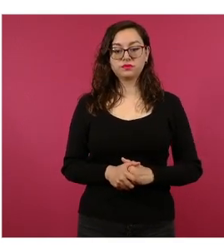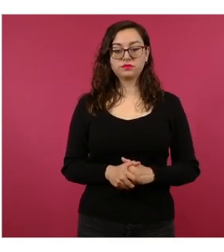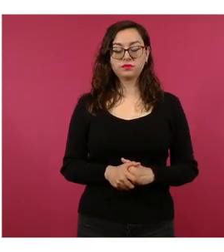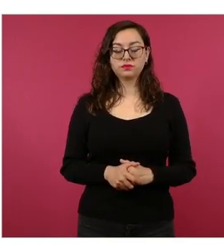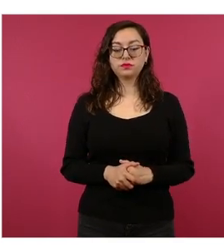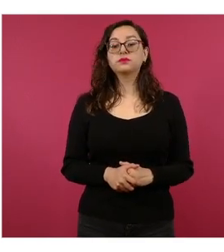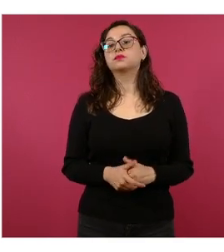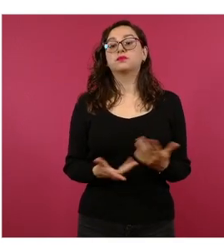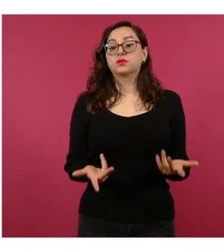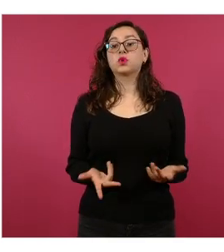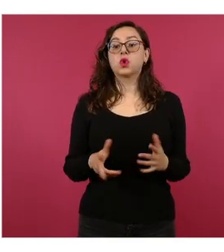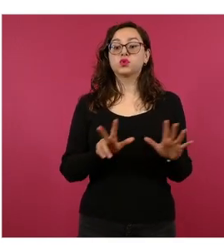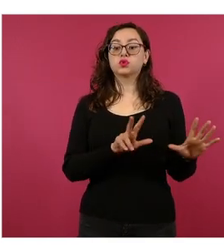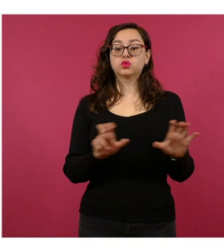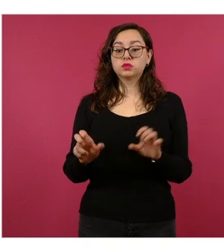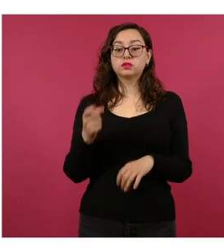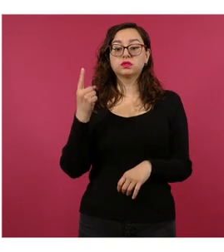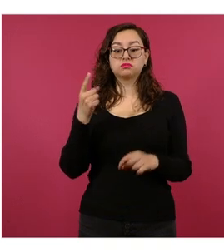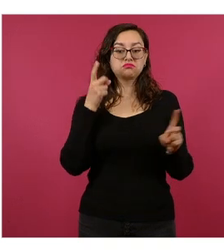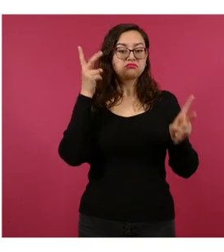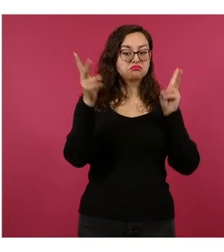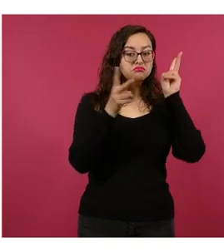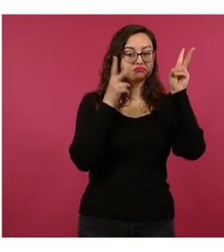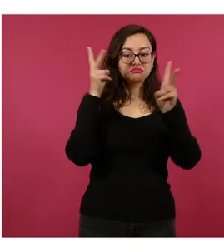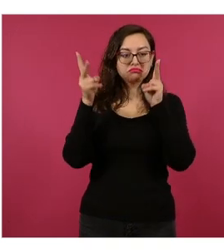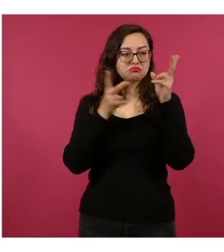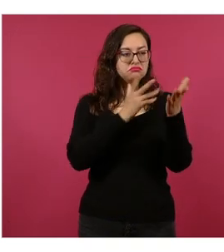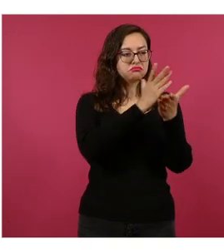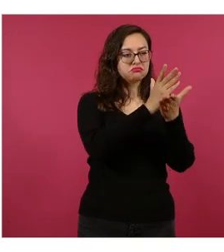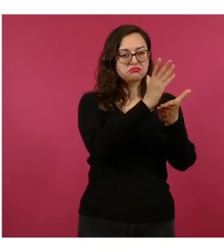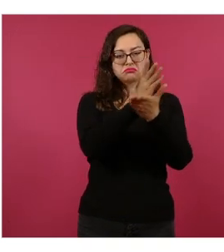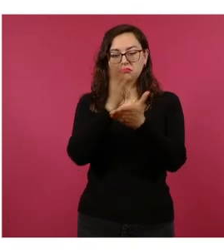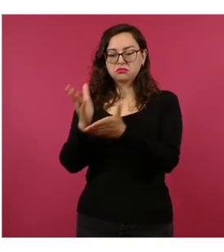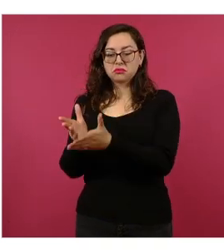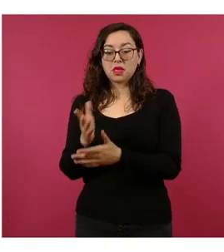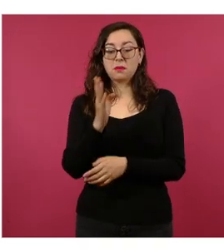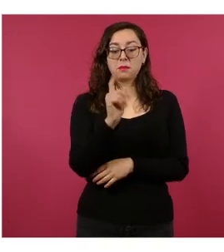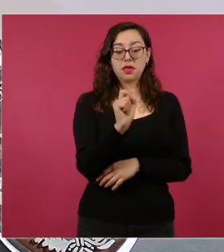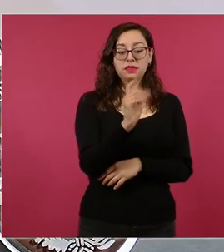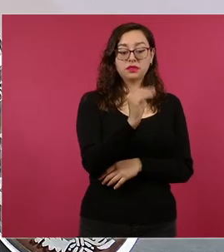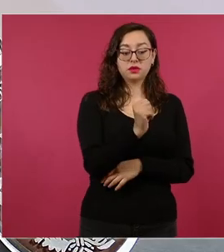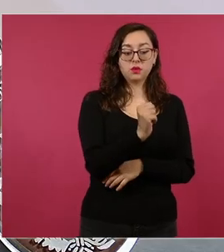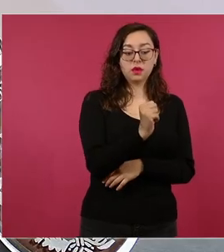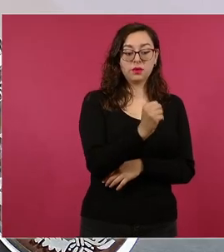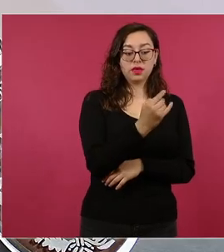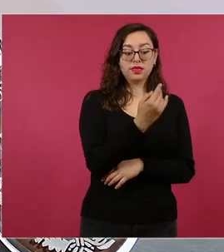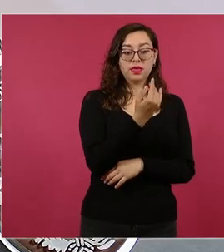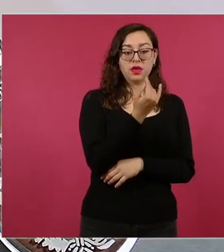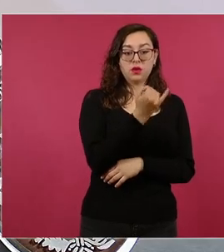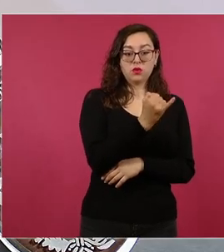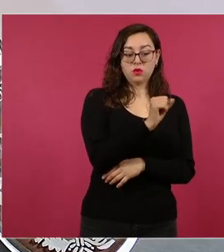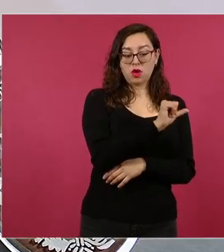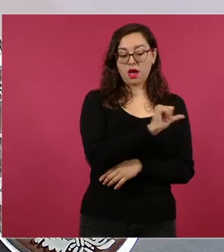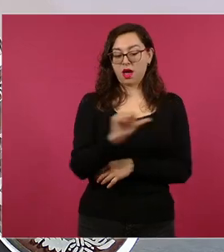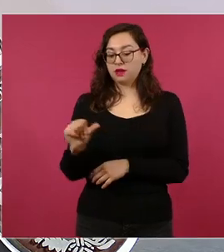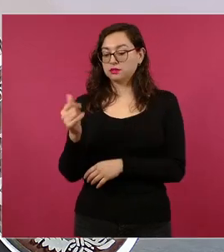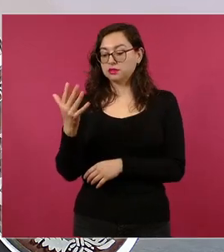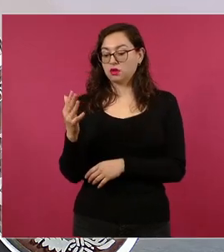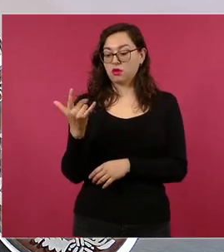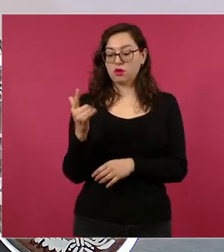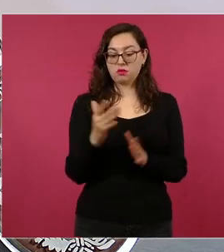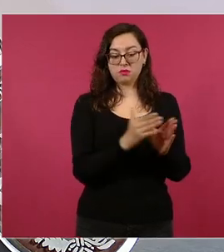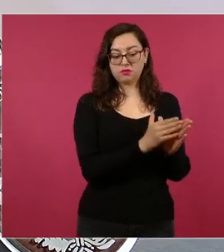801 verificaciones que realizamos, únicamente en este periodo del 29 de junio al 5 de julio, dos